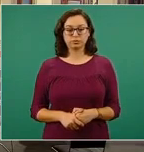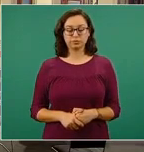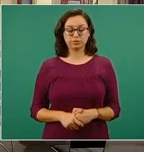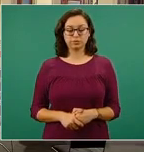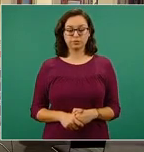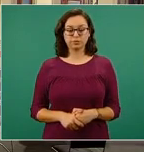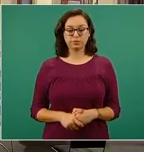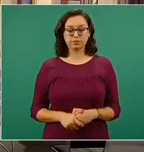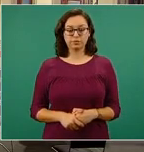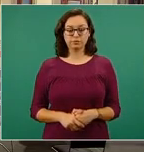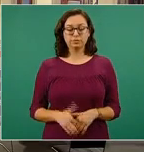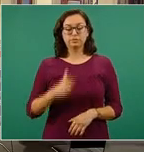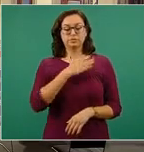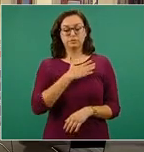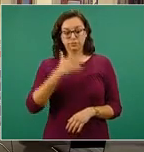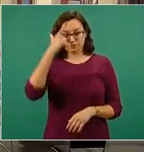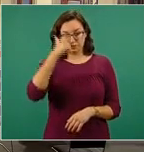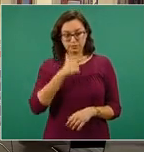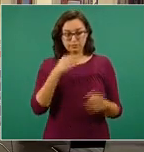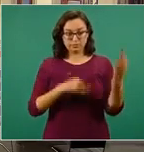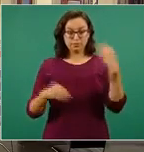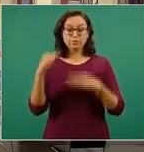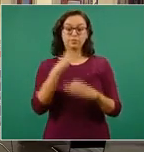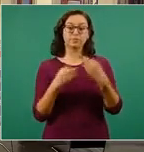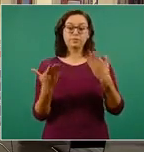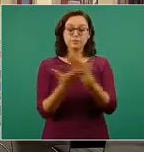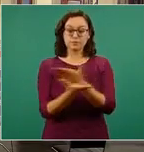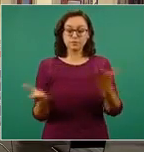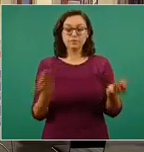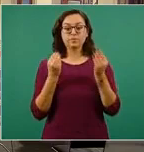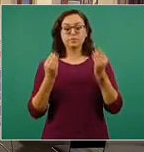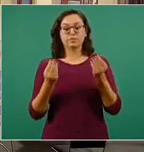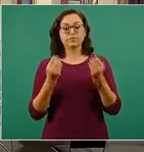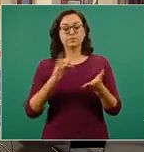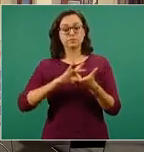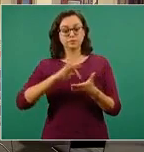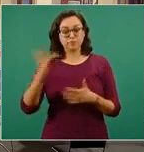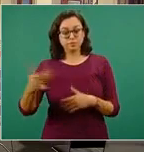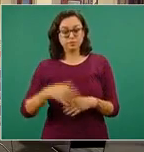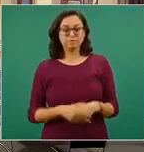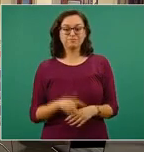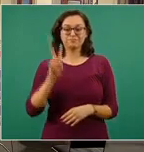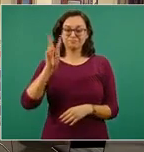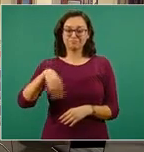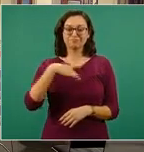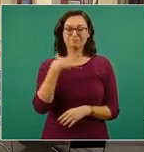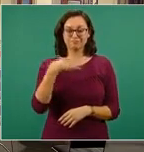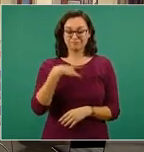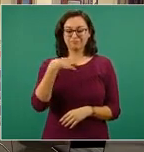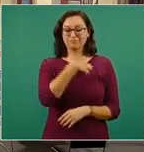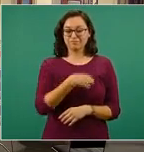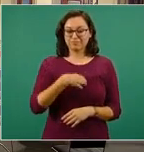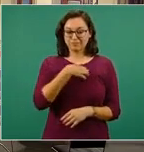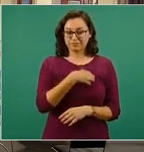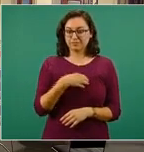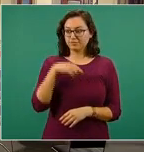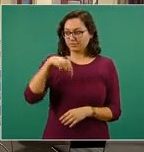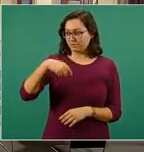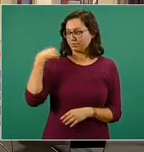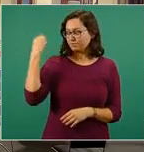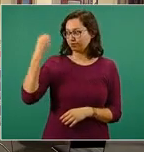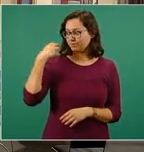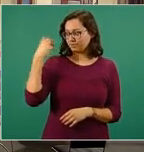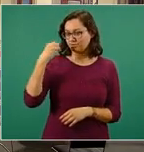Muy buenas noches tengan todos ustedes, muchas gracias. Me siento muy contento de estar aquí en este foro